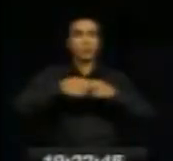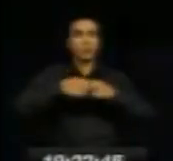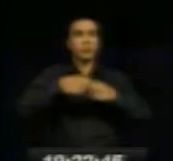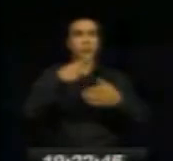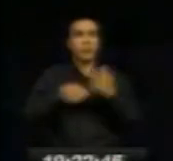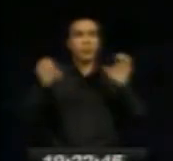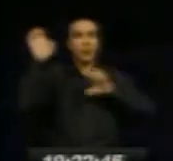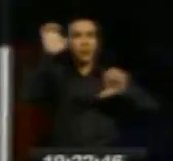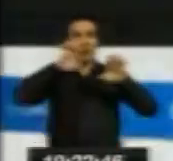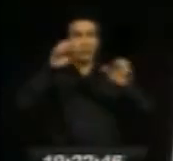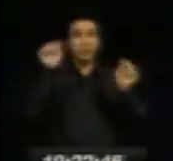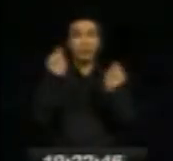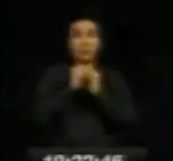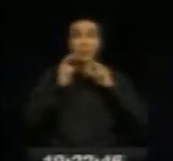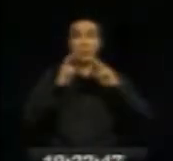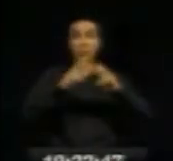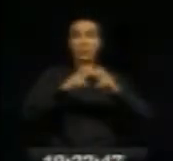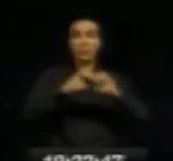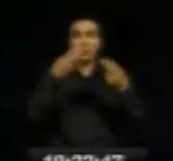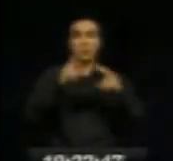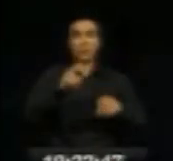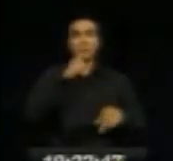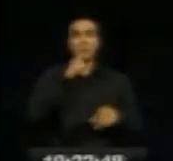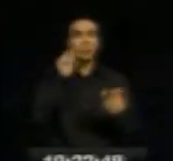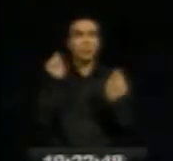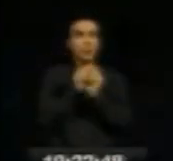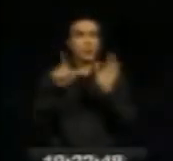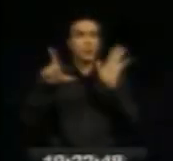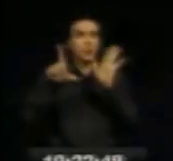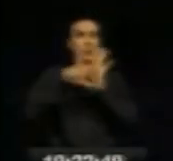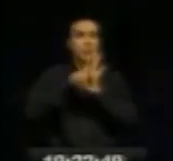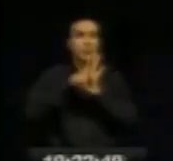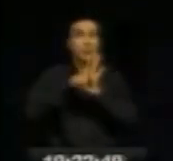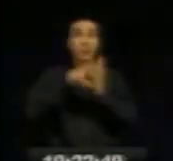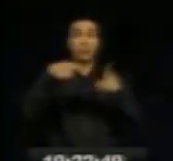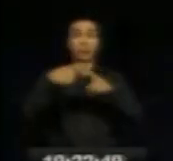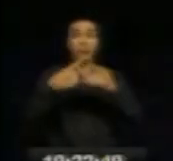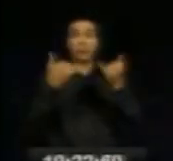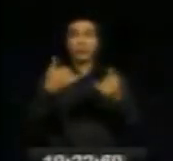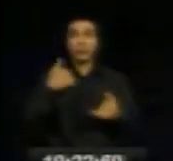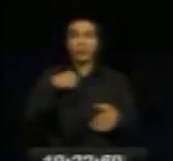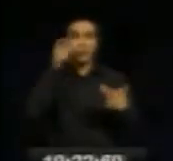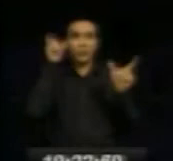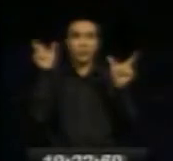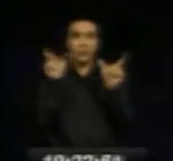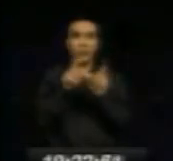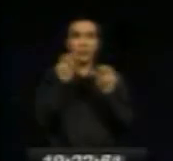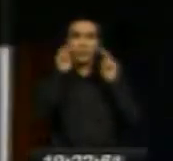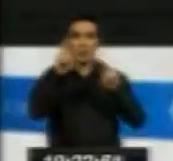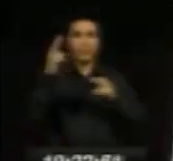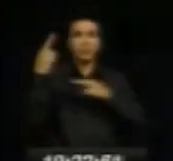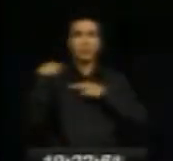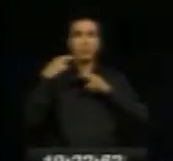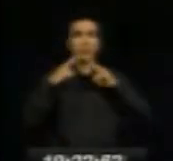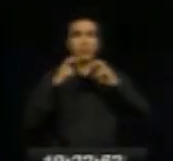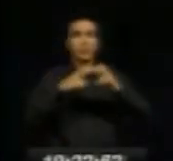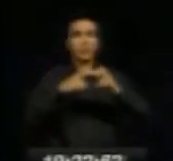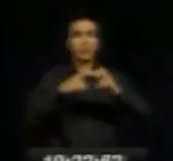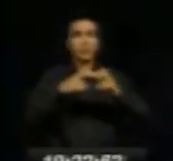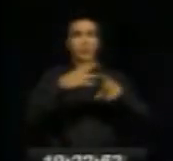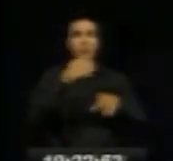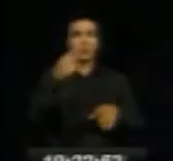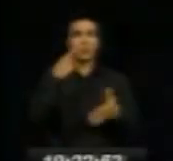de evaluación, análisis y estricto apego a la ley. Al momento, la Fiscalía se encuentra a cargo de la investigación y,